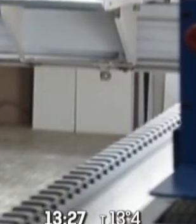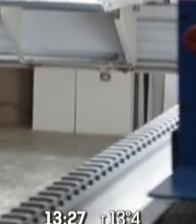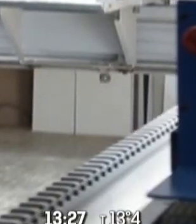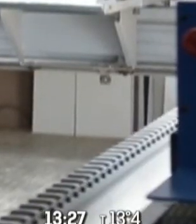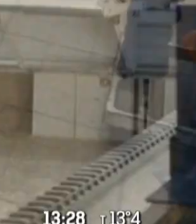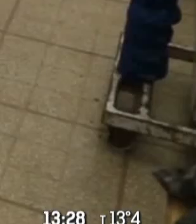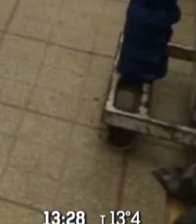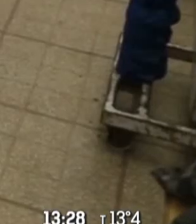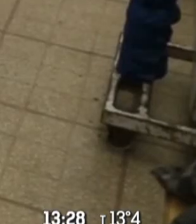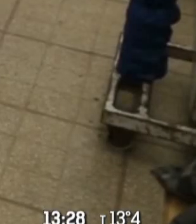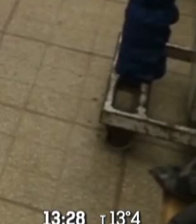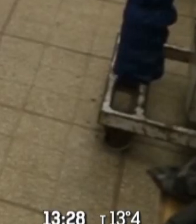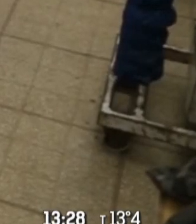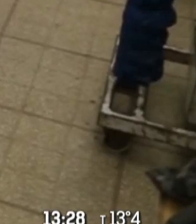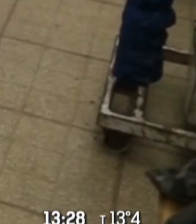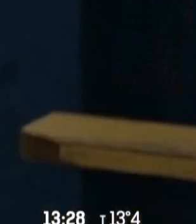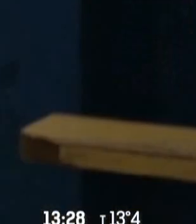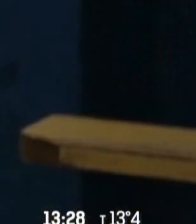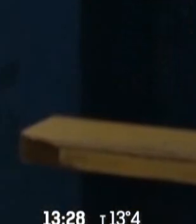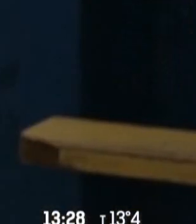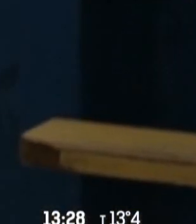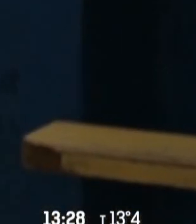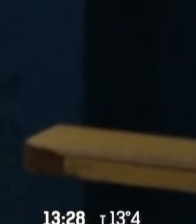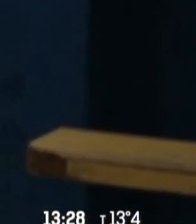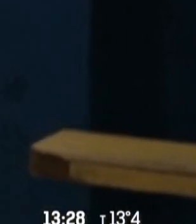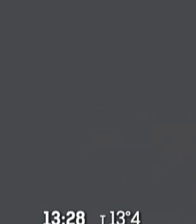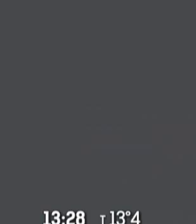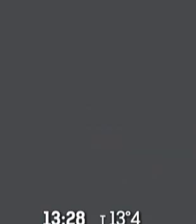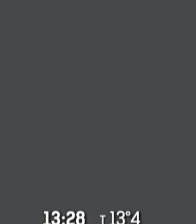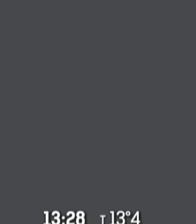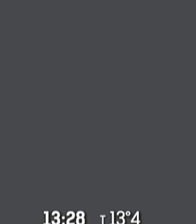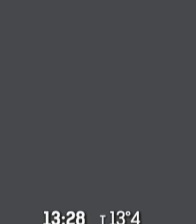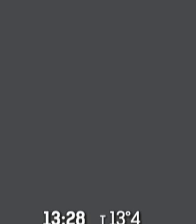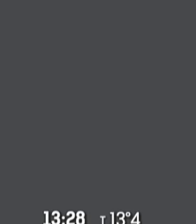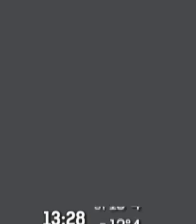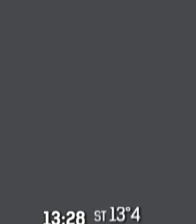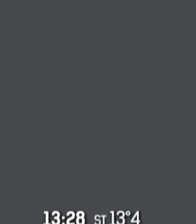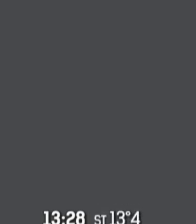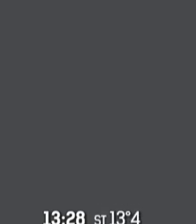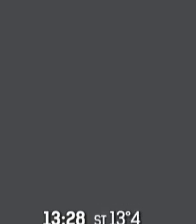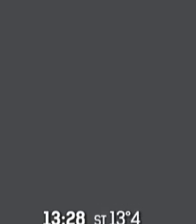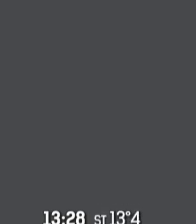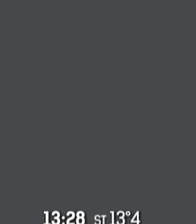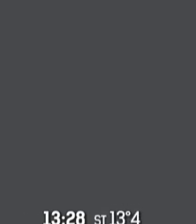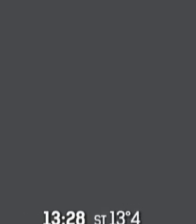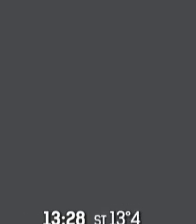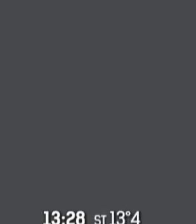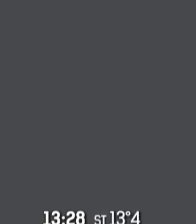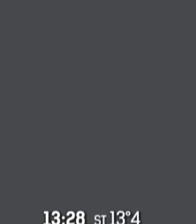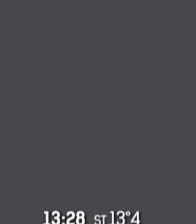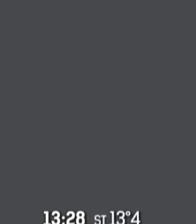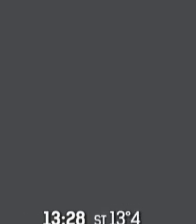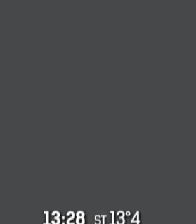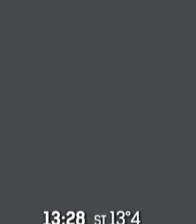el país. Según datos de la Organización Mundial de la Salud, la Argentina tiene una de las tasas de muertes y de